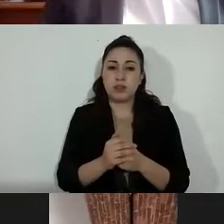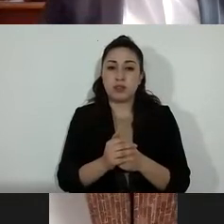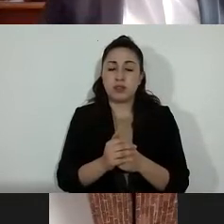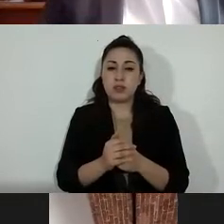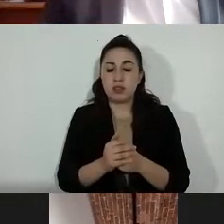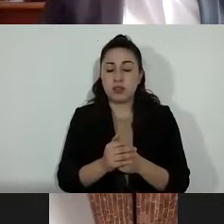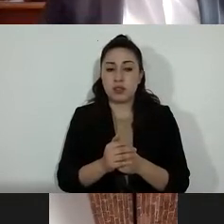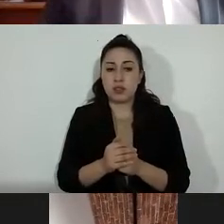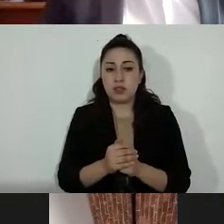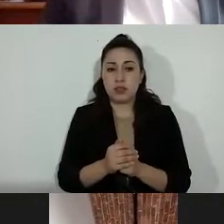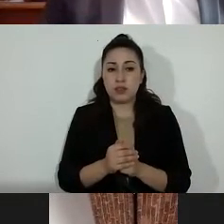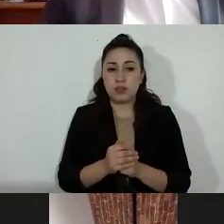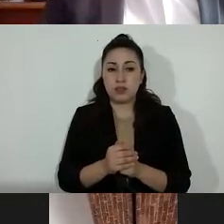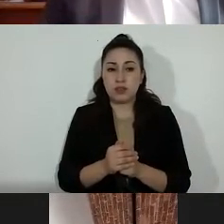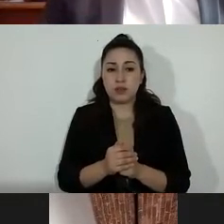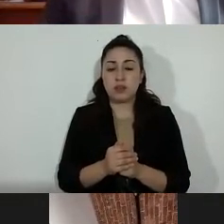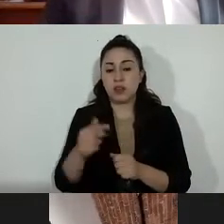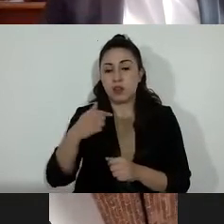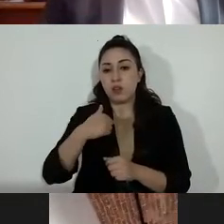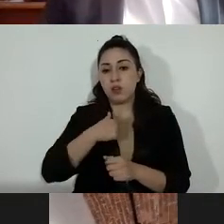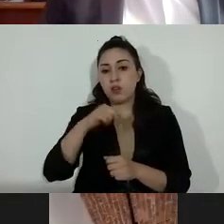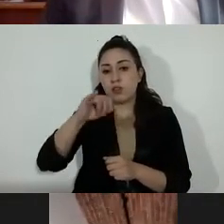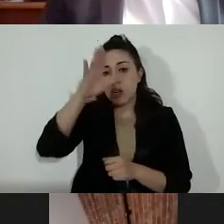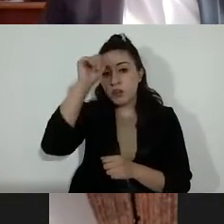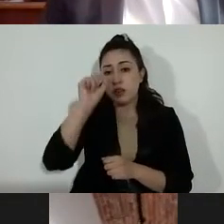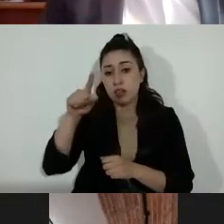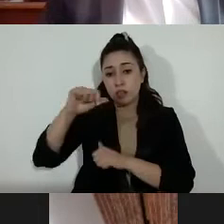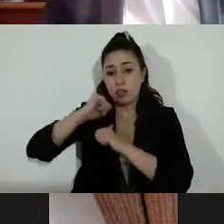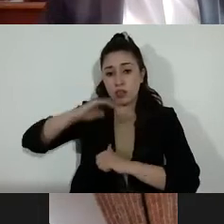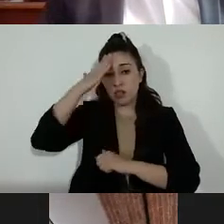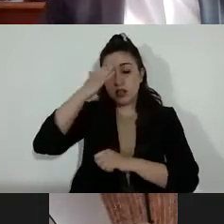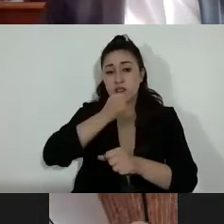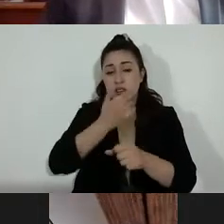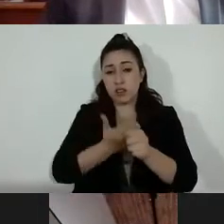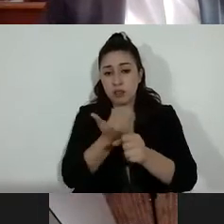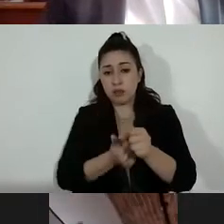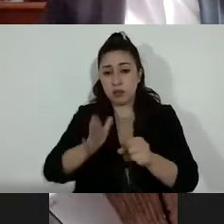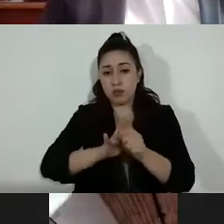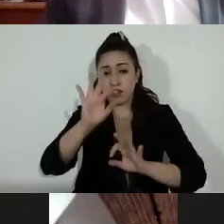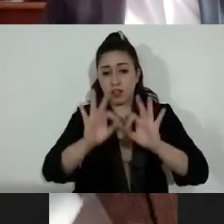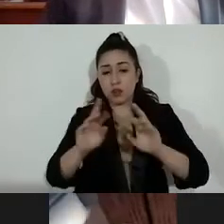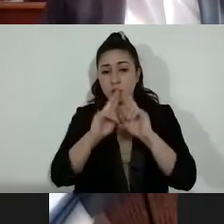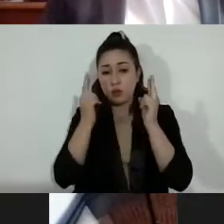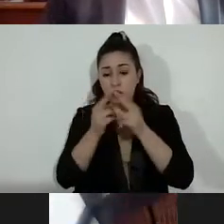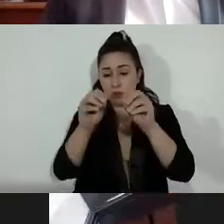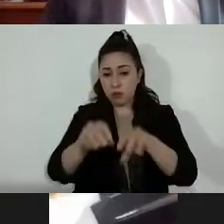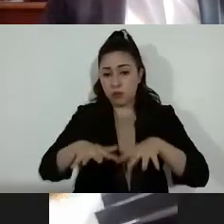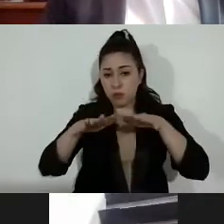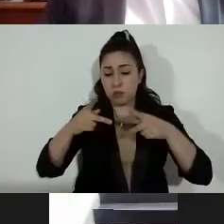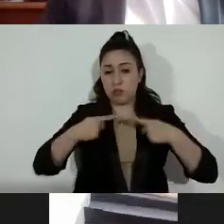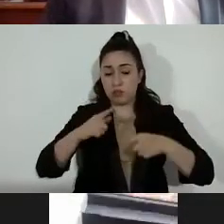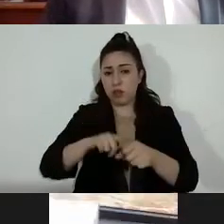petición de que la Secretaría de Administración y Finanzas comparezca en el Pleno. Me parece que es un